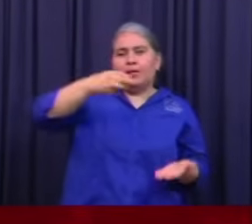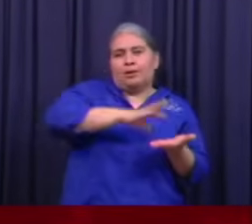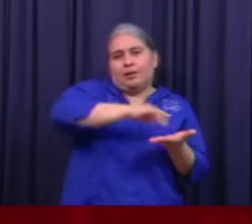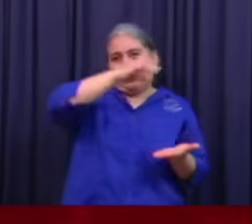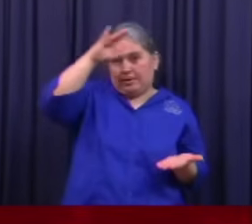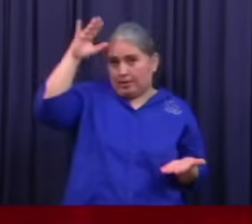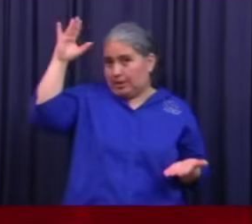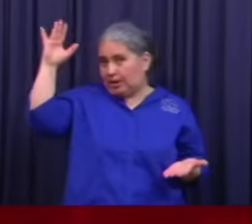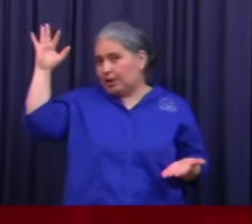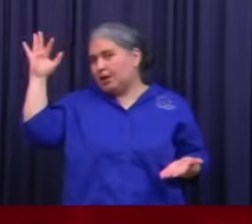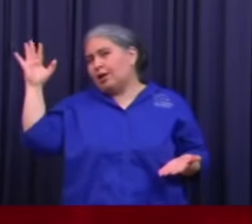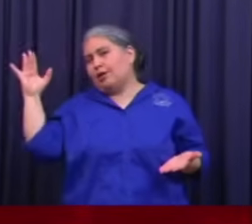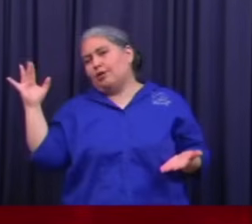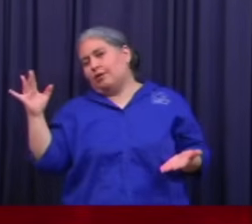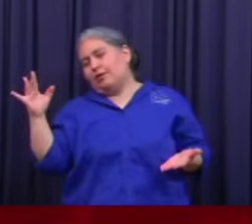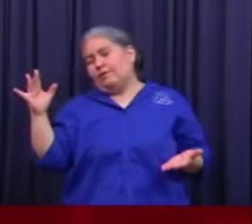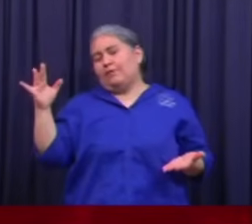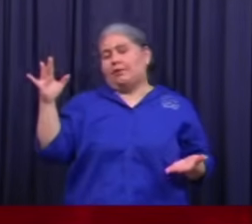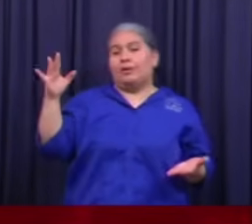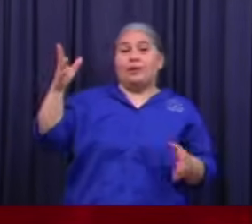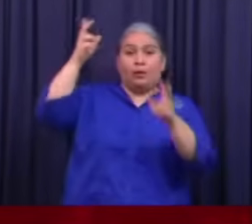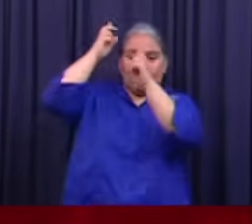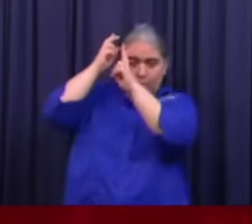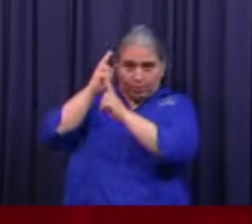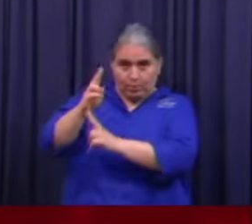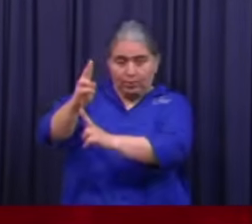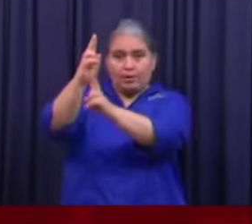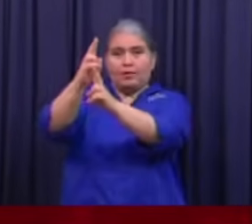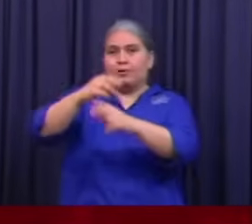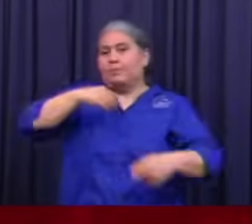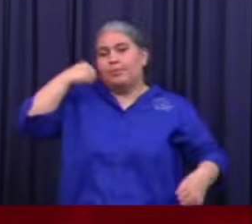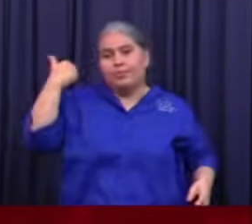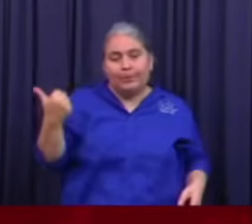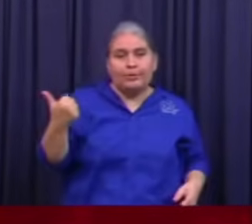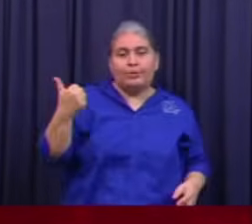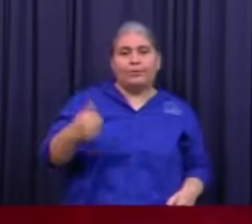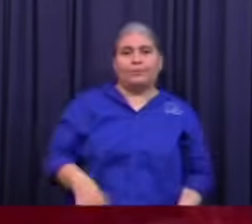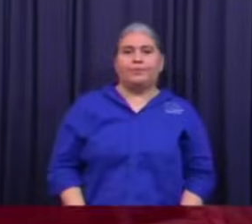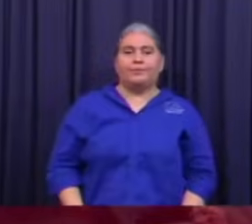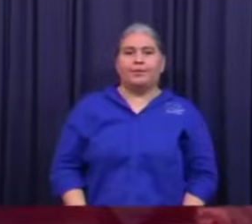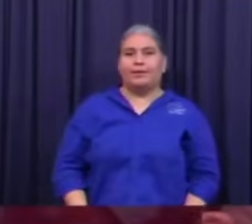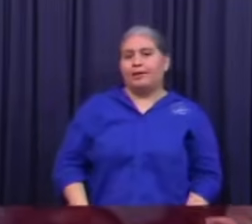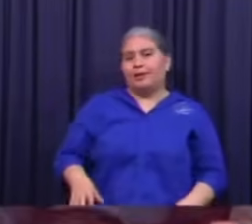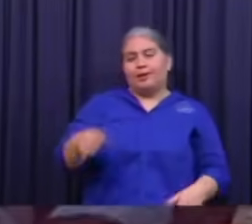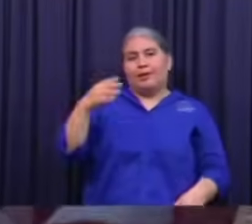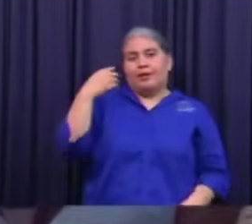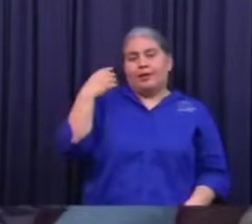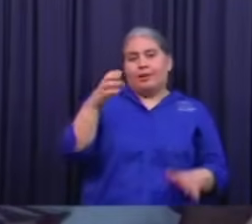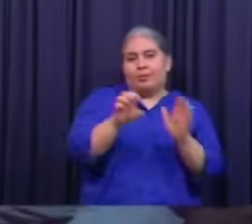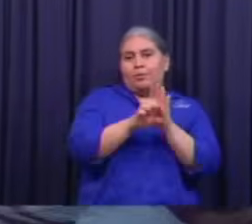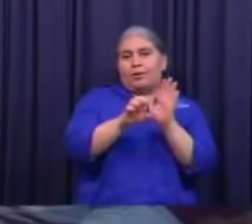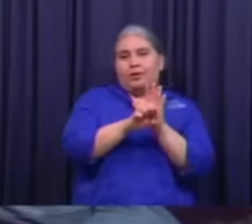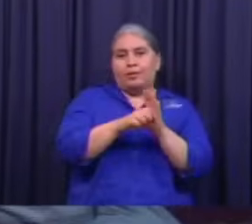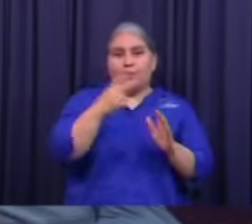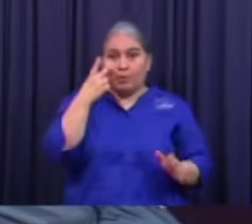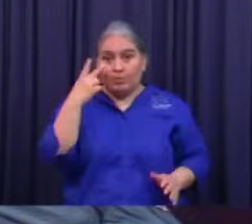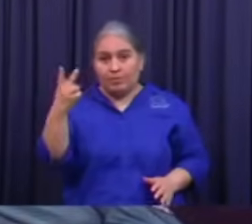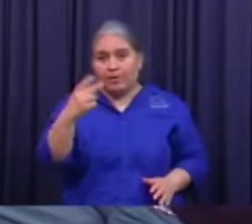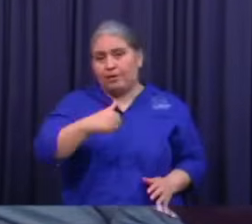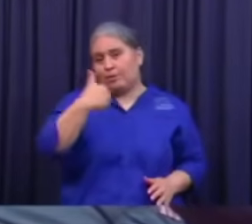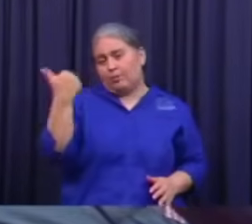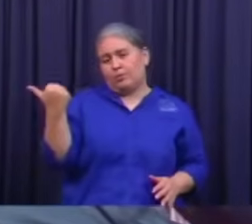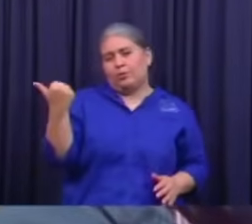es glorificado incluso por otros porque dicen pero si este debería estar and debería de estar y ahí